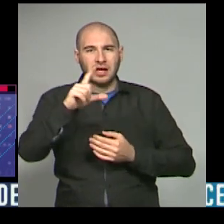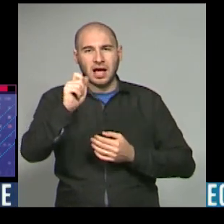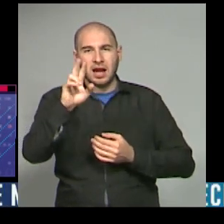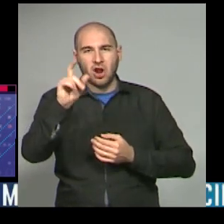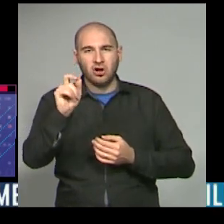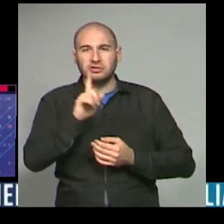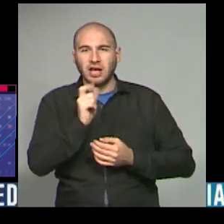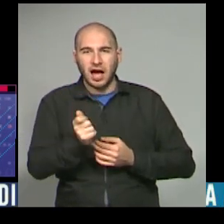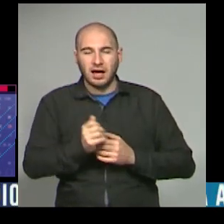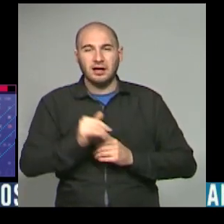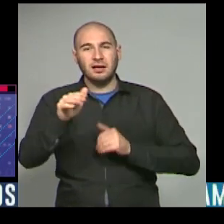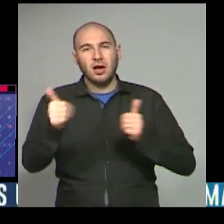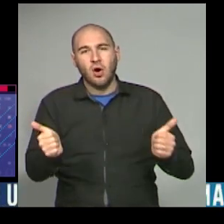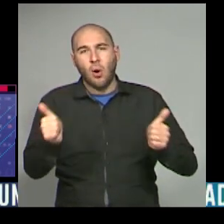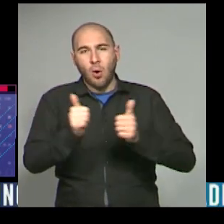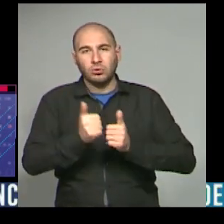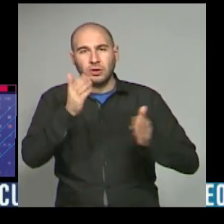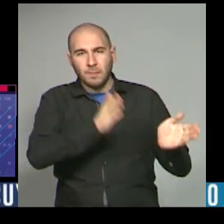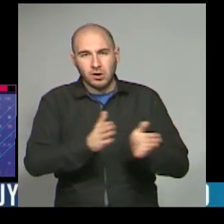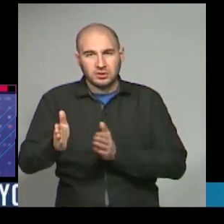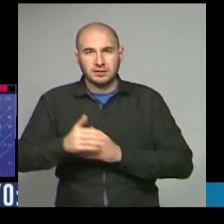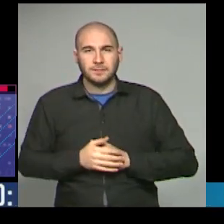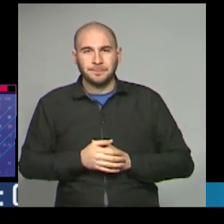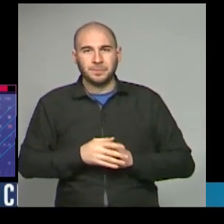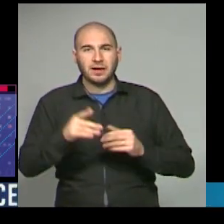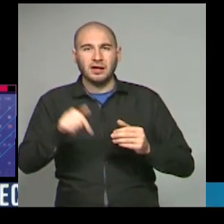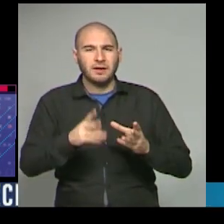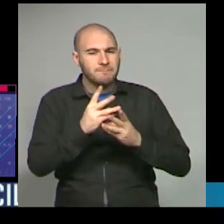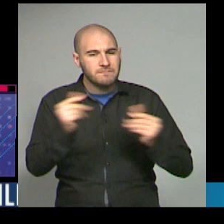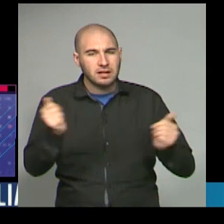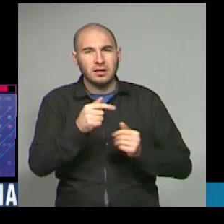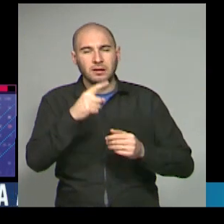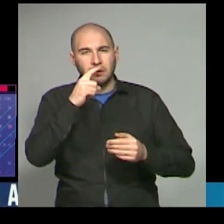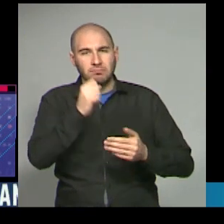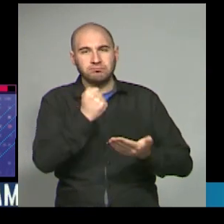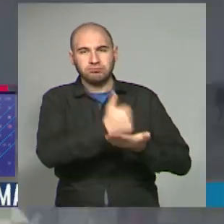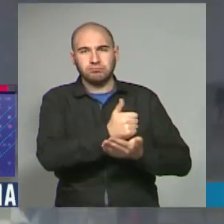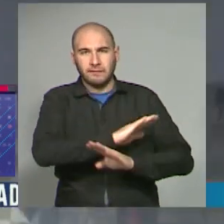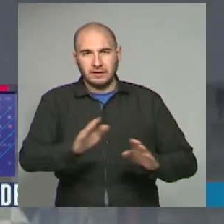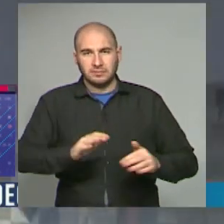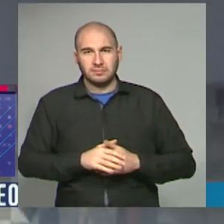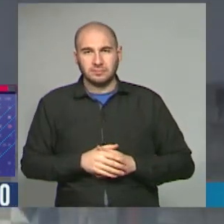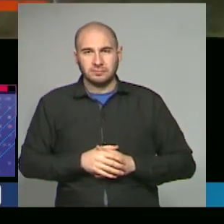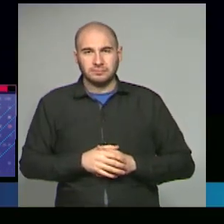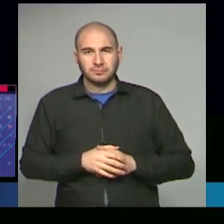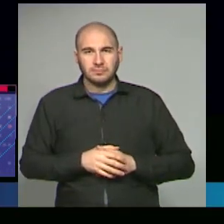Carlota, a acompañar este proceso del cese definitivo de la usurpación.